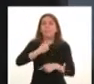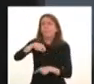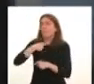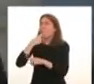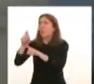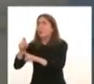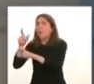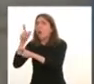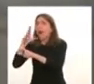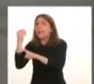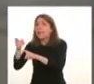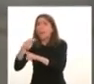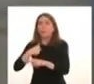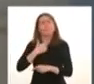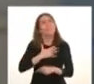que este centro cultural,